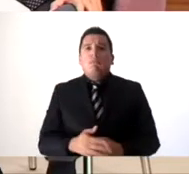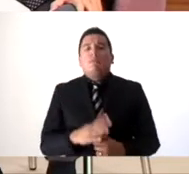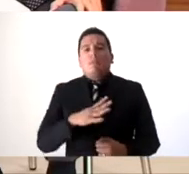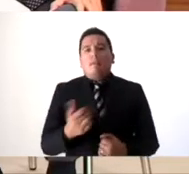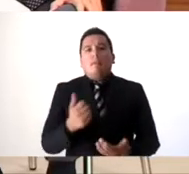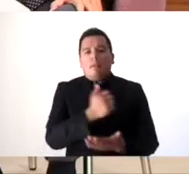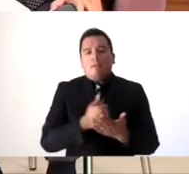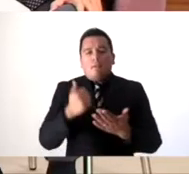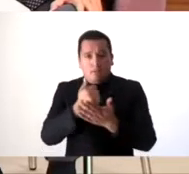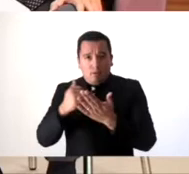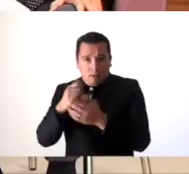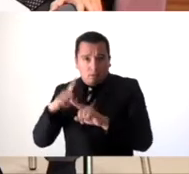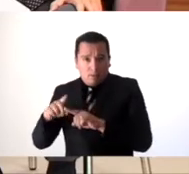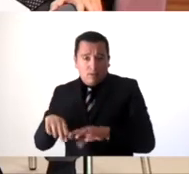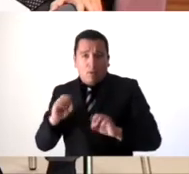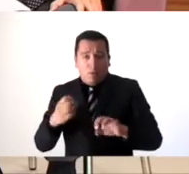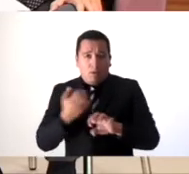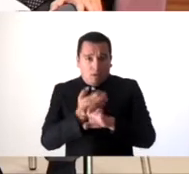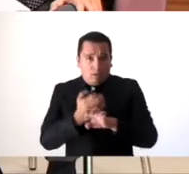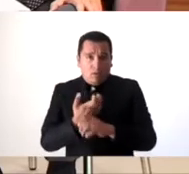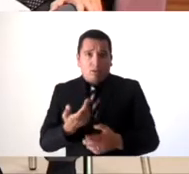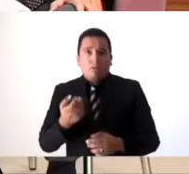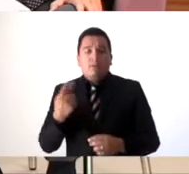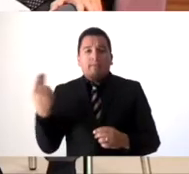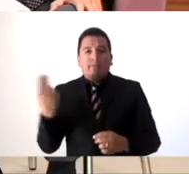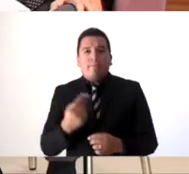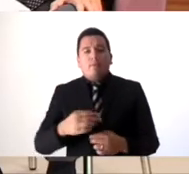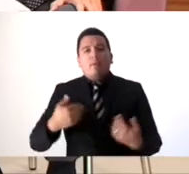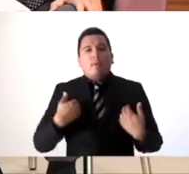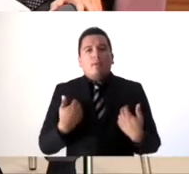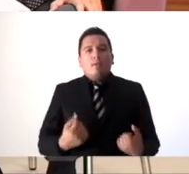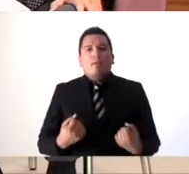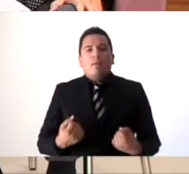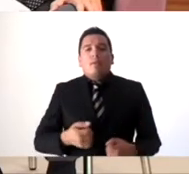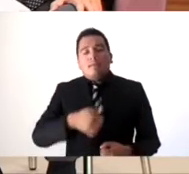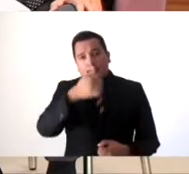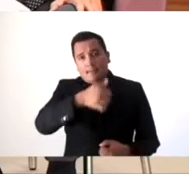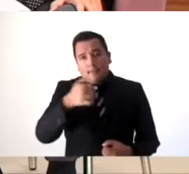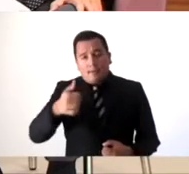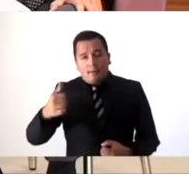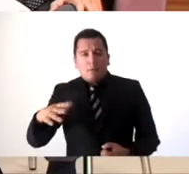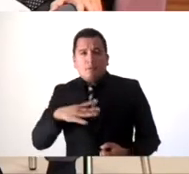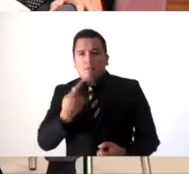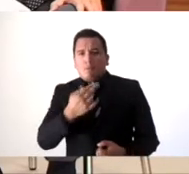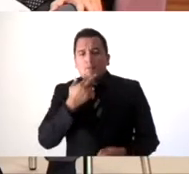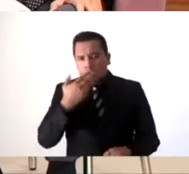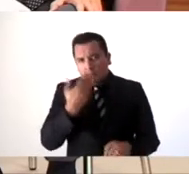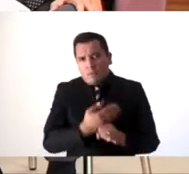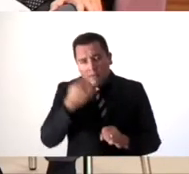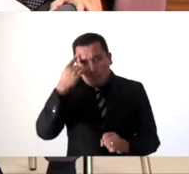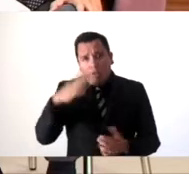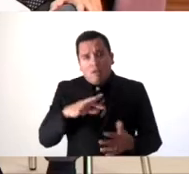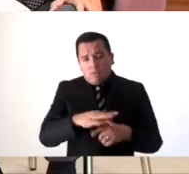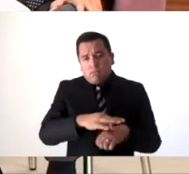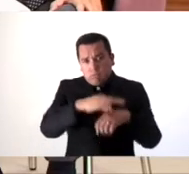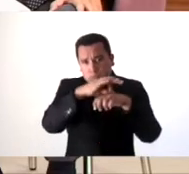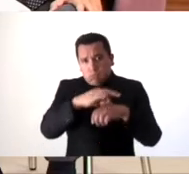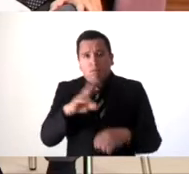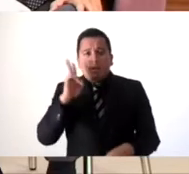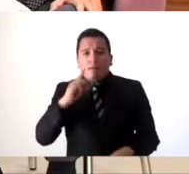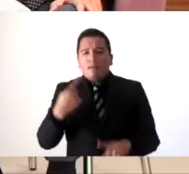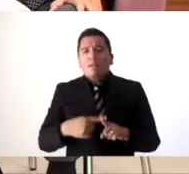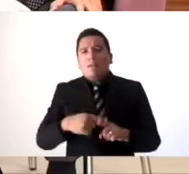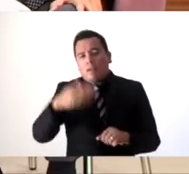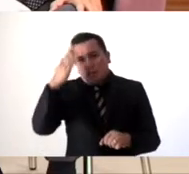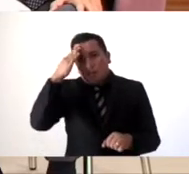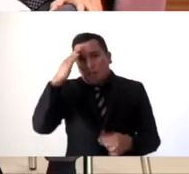en cada entidad federativa de nuestro país se reconozca que los que son de cada una de ellas tienen la posibilidad de elegir a